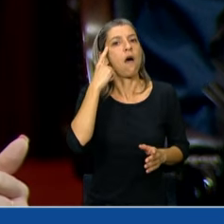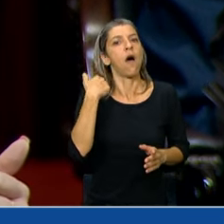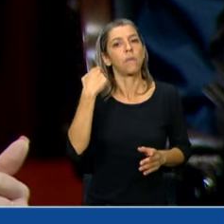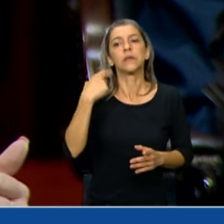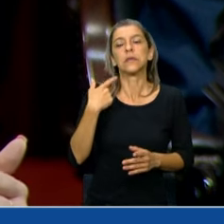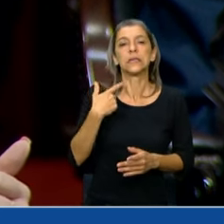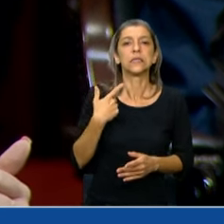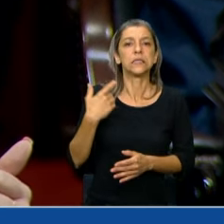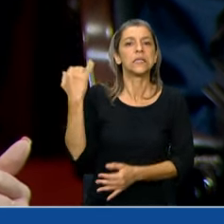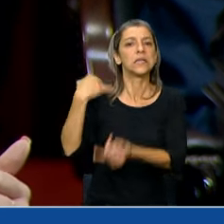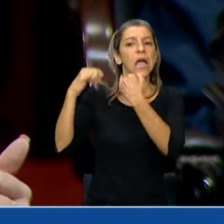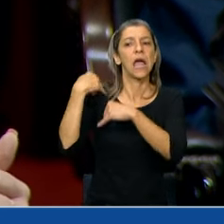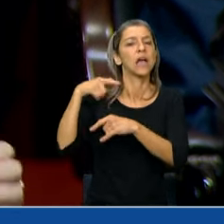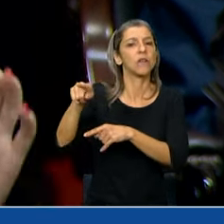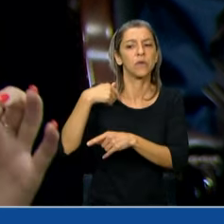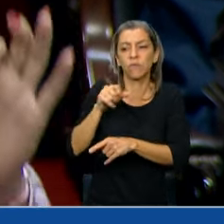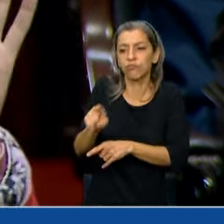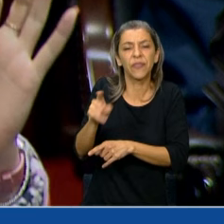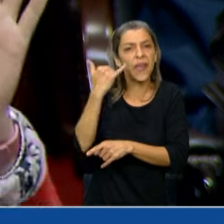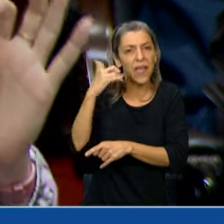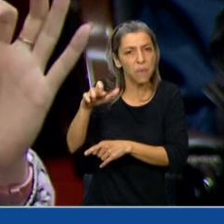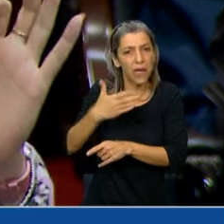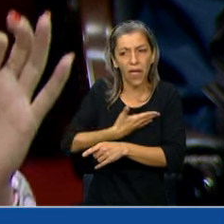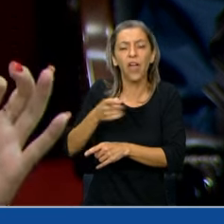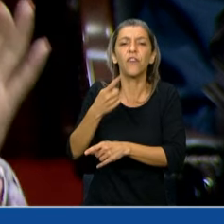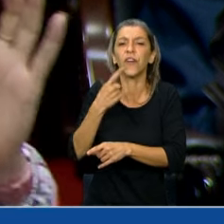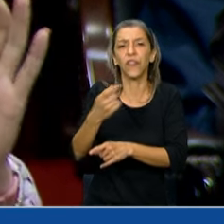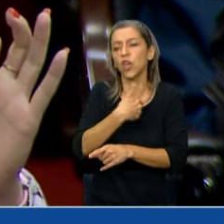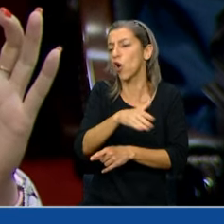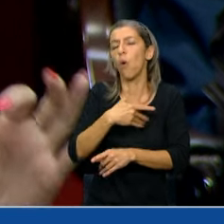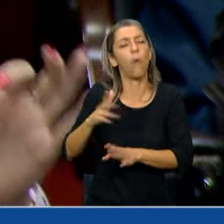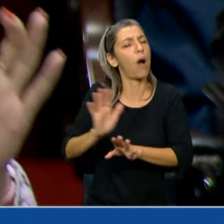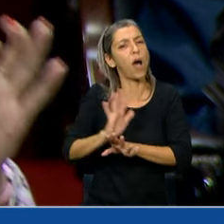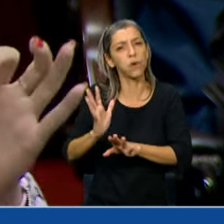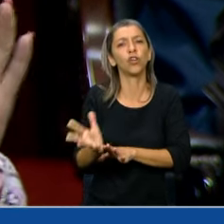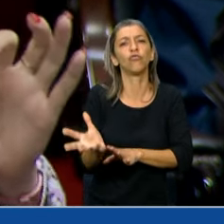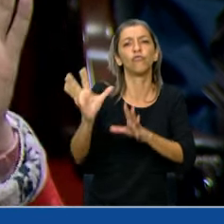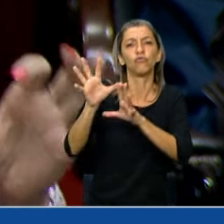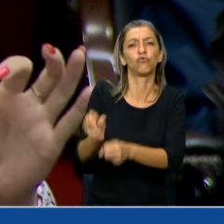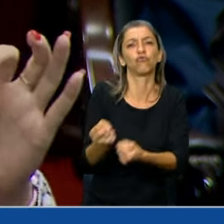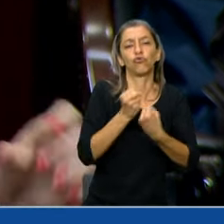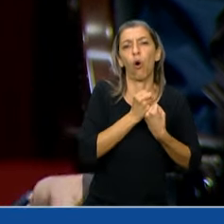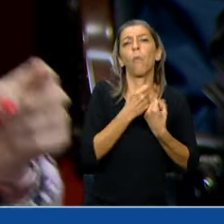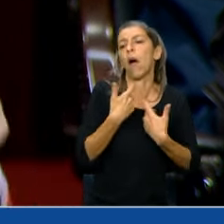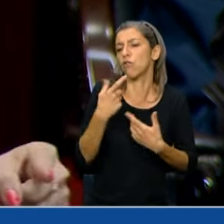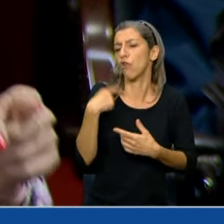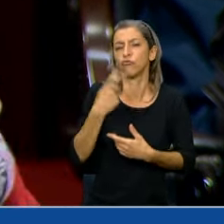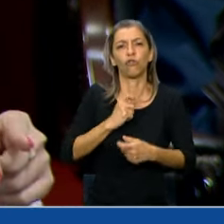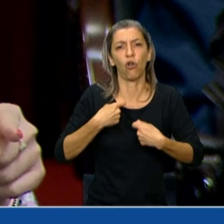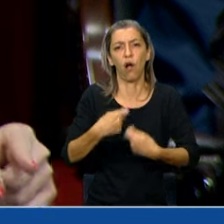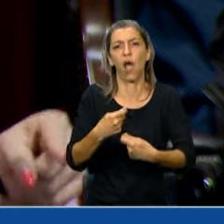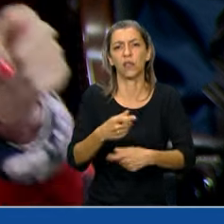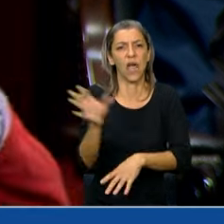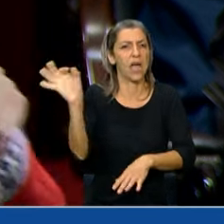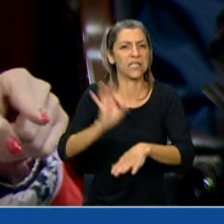acciones de ipf dijo que no iba a salir que iba a salir 0 pesos 0 pesos fue lo que pagaron los esquenazi los amigos de